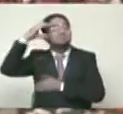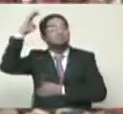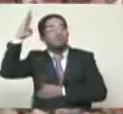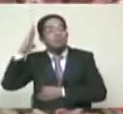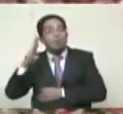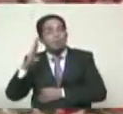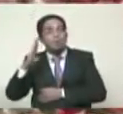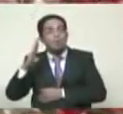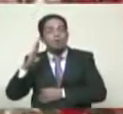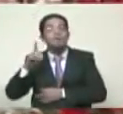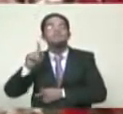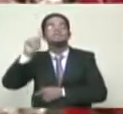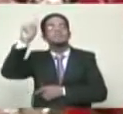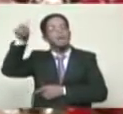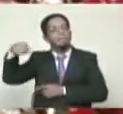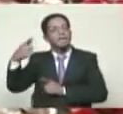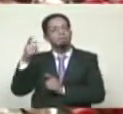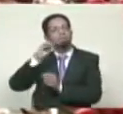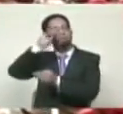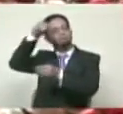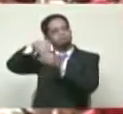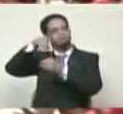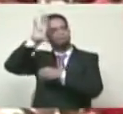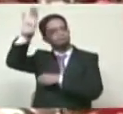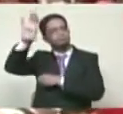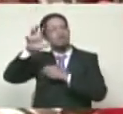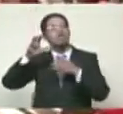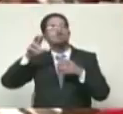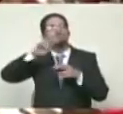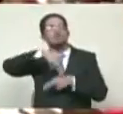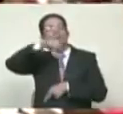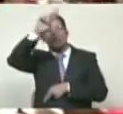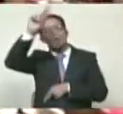en Noruega conversando.